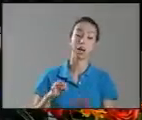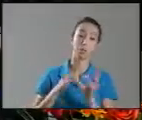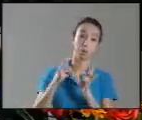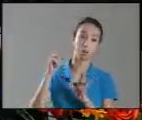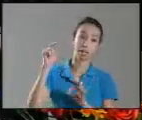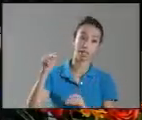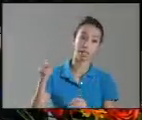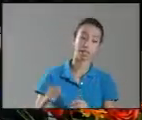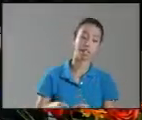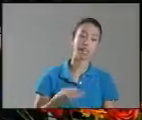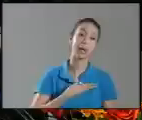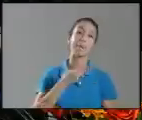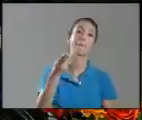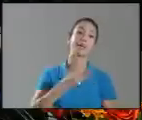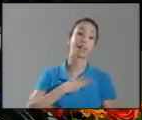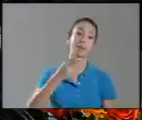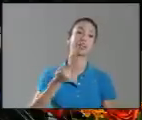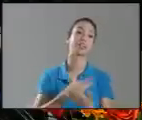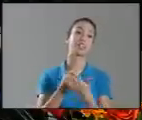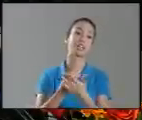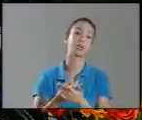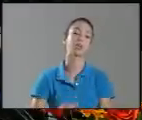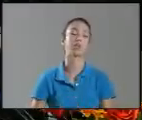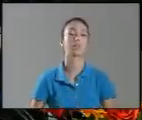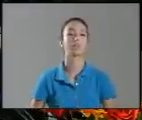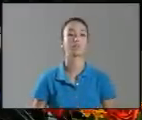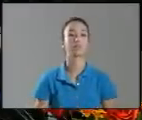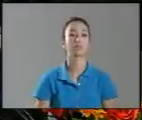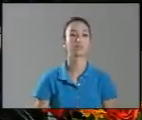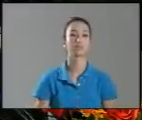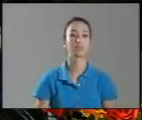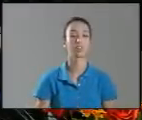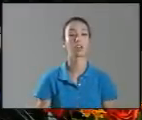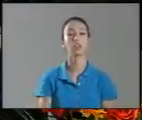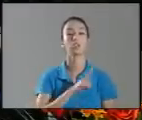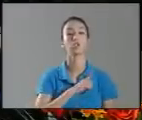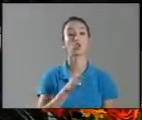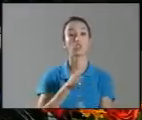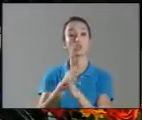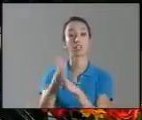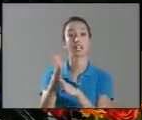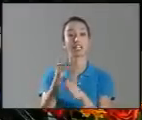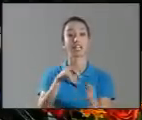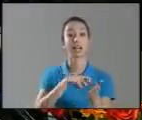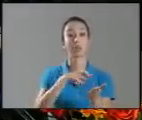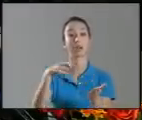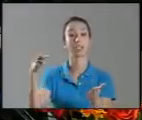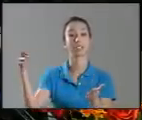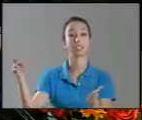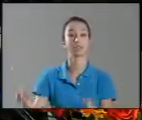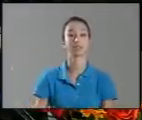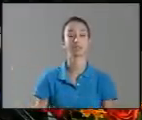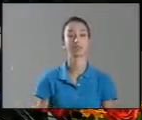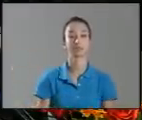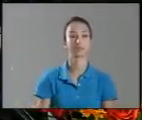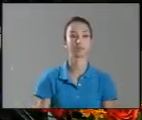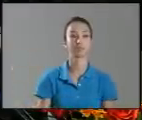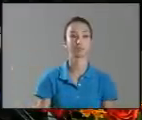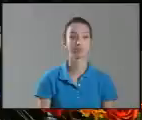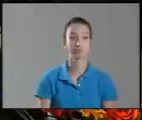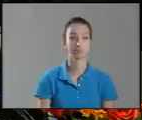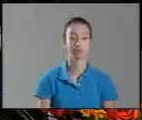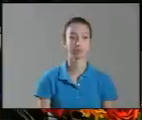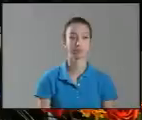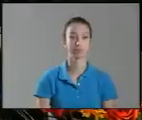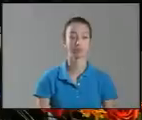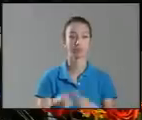todavía llevan palpitante su terruño, mandan sus divisas, hagan tal cosa, hagan